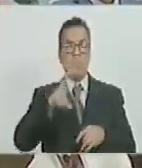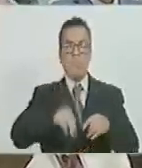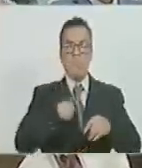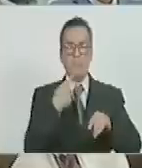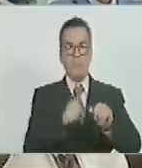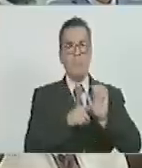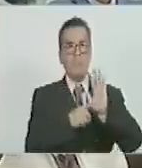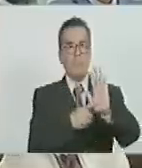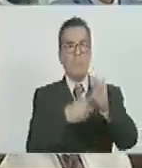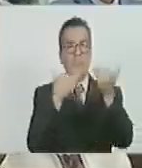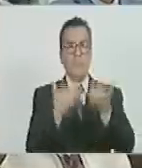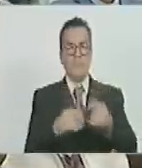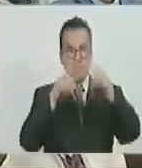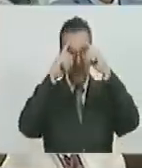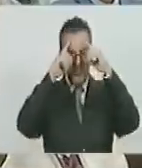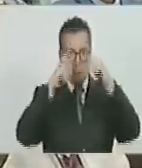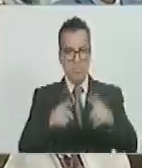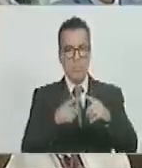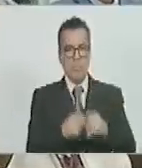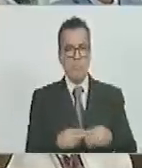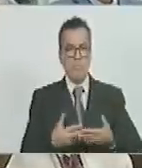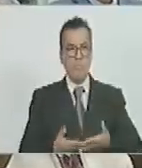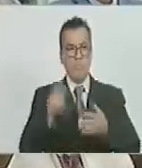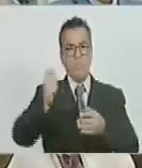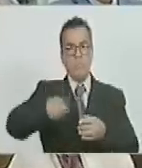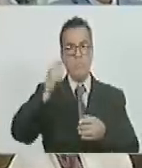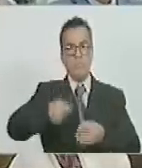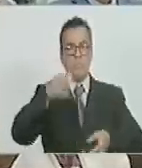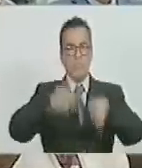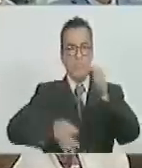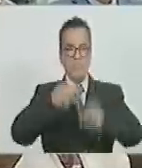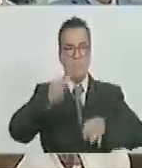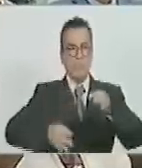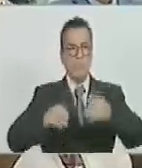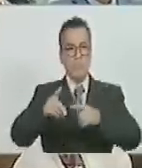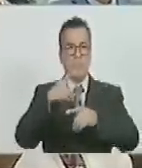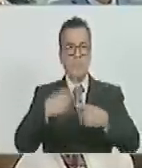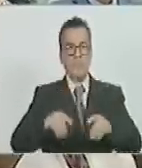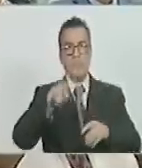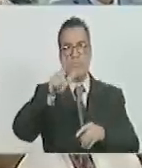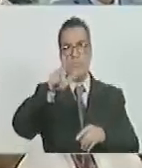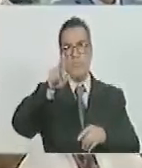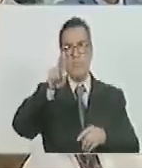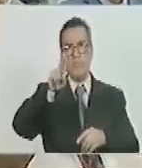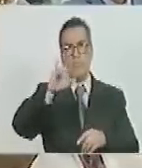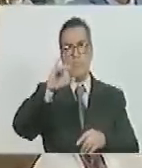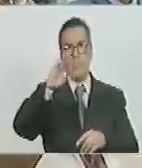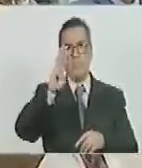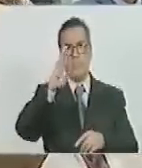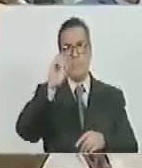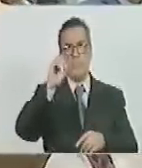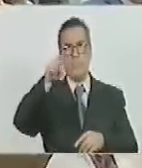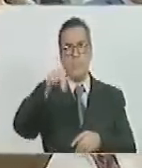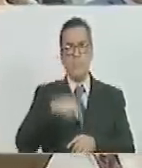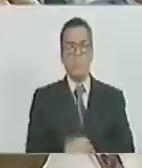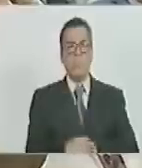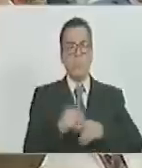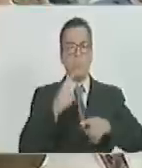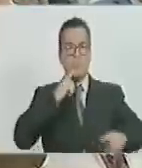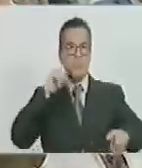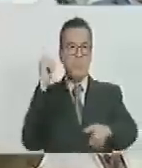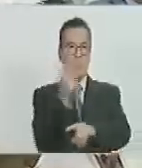publicó ya la decisión del Tribunal Judicial del Distrito de Lisboa que le